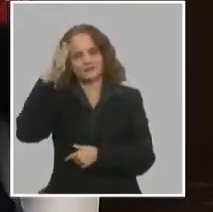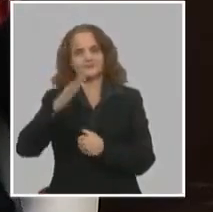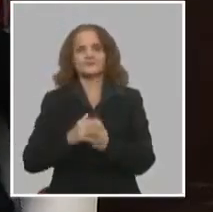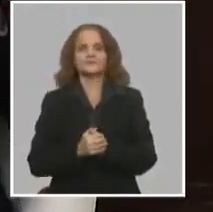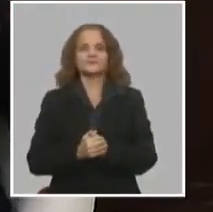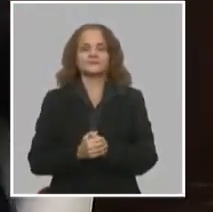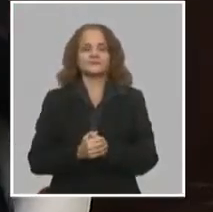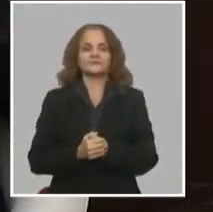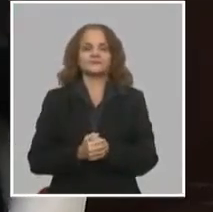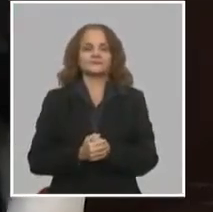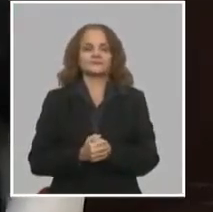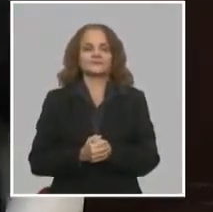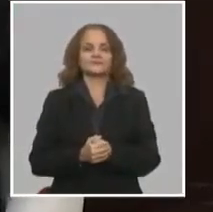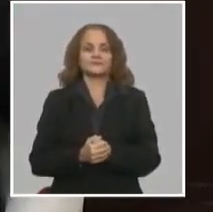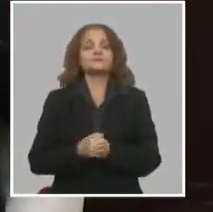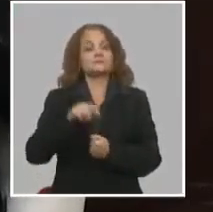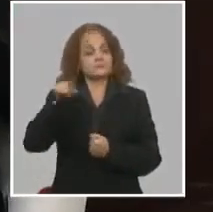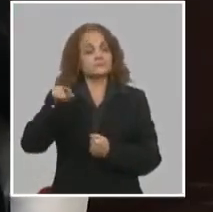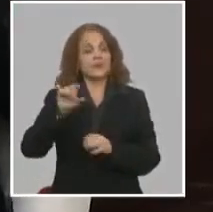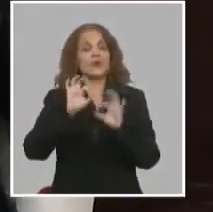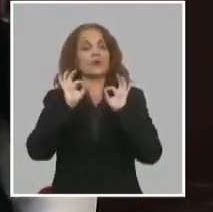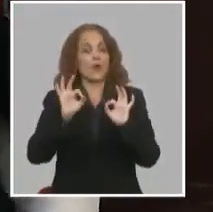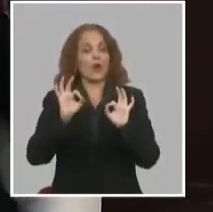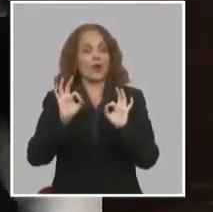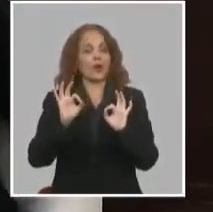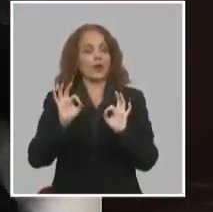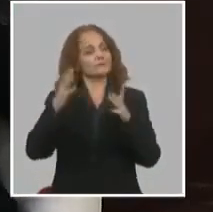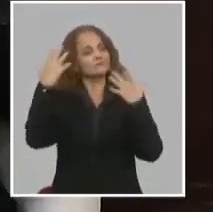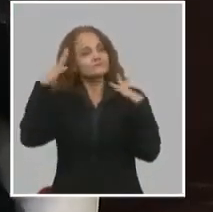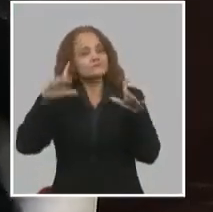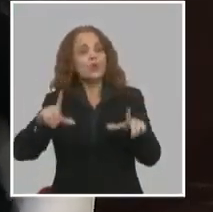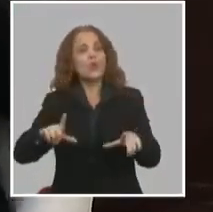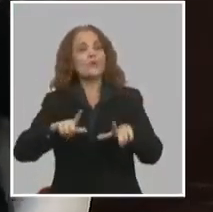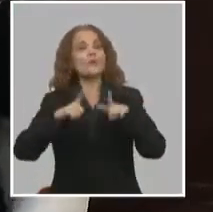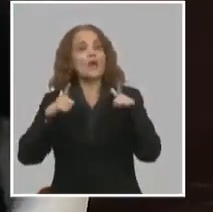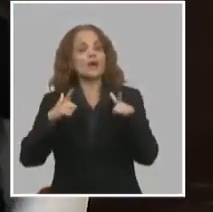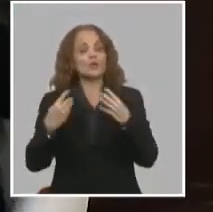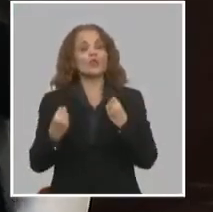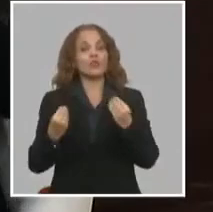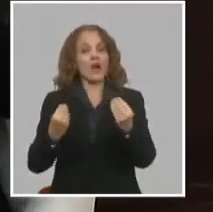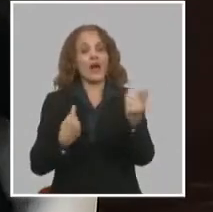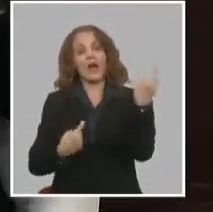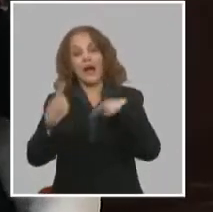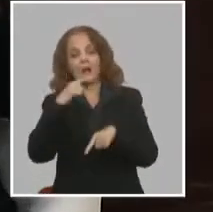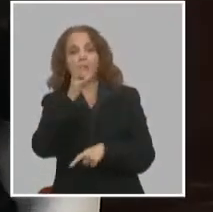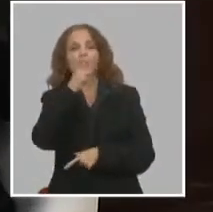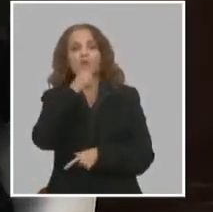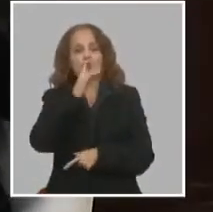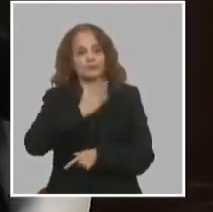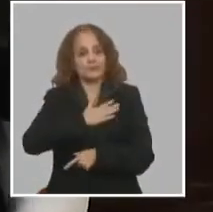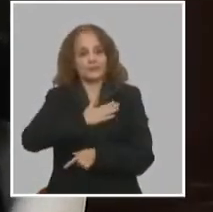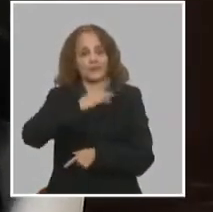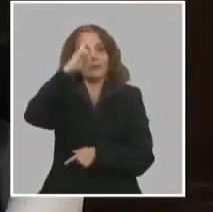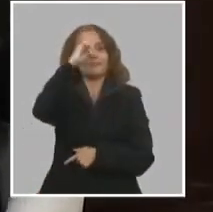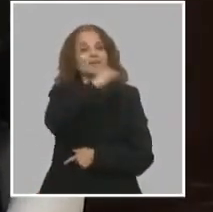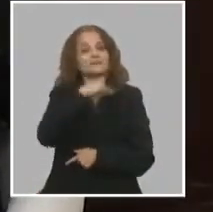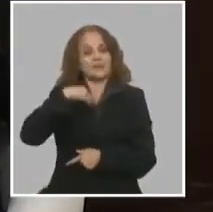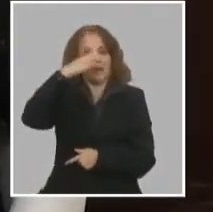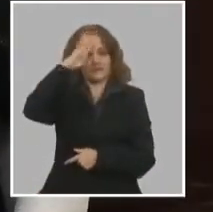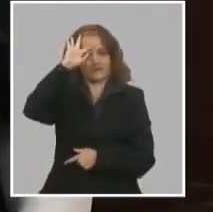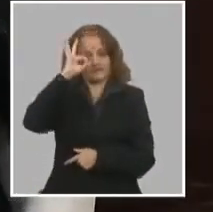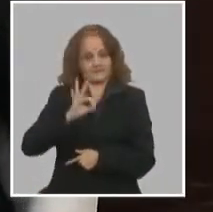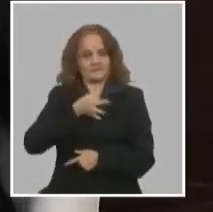aniversario que además pues deja cosas hermosas en la historia de la medicina cubana, como las que le seguiremos contando aquí en esta mesa